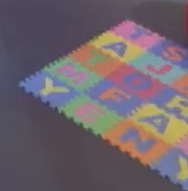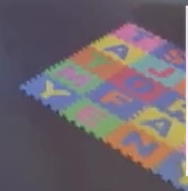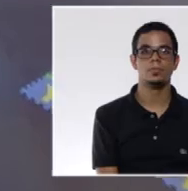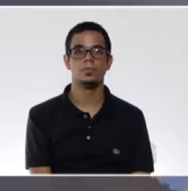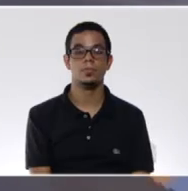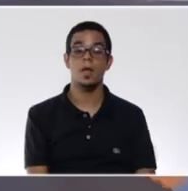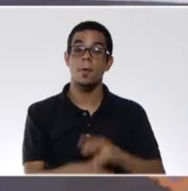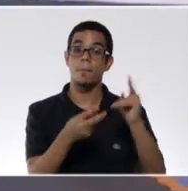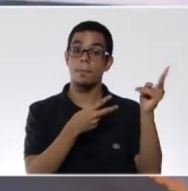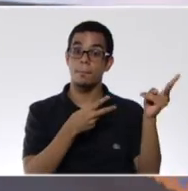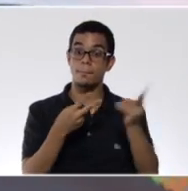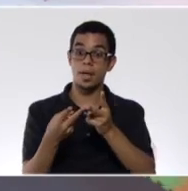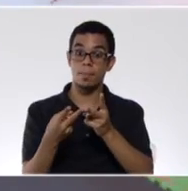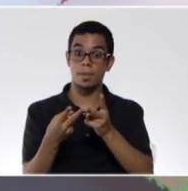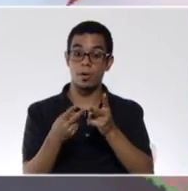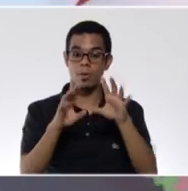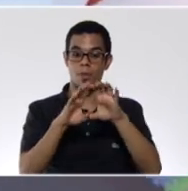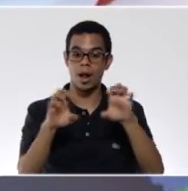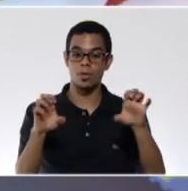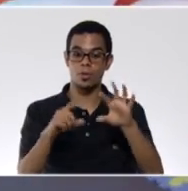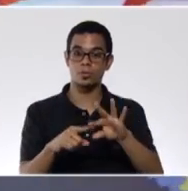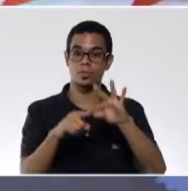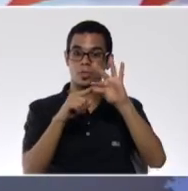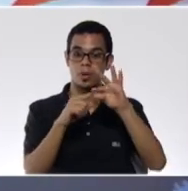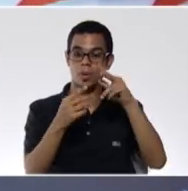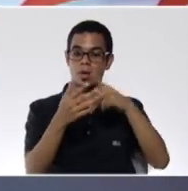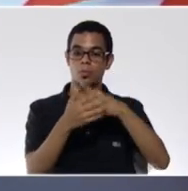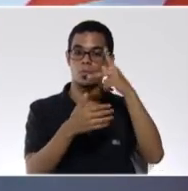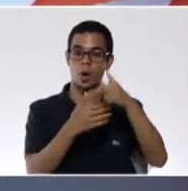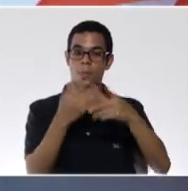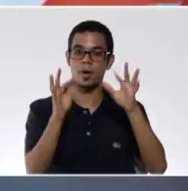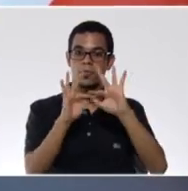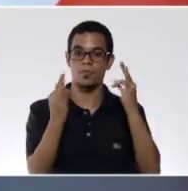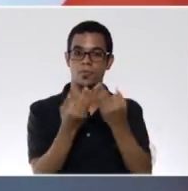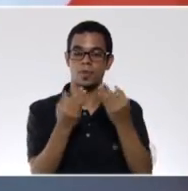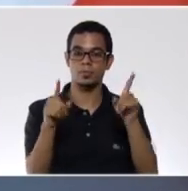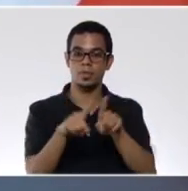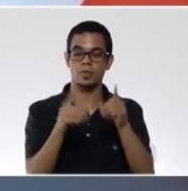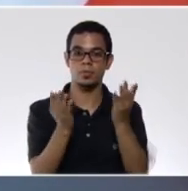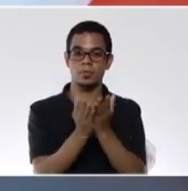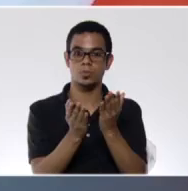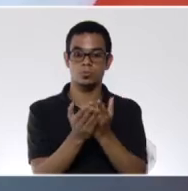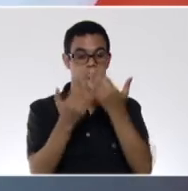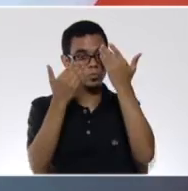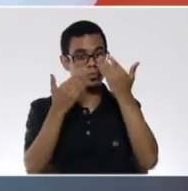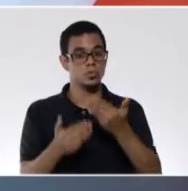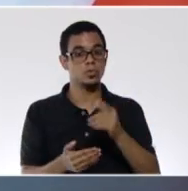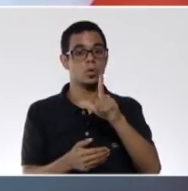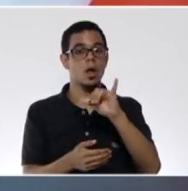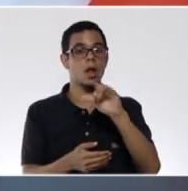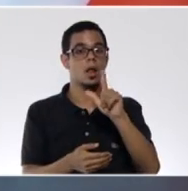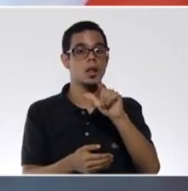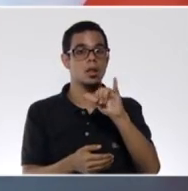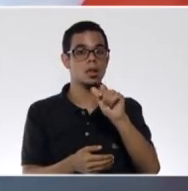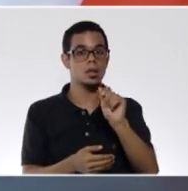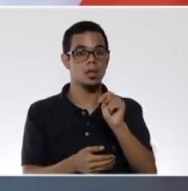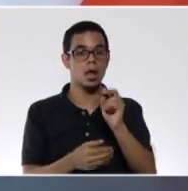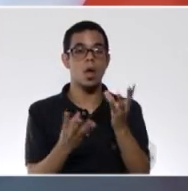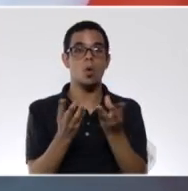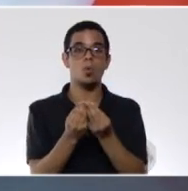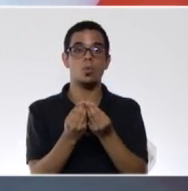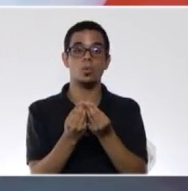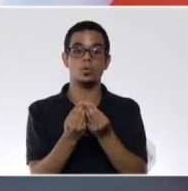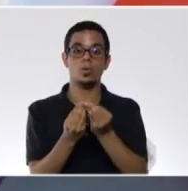Bienvenidos a su segmento de educación especial en su programa Cada Familia, una Escuela. Soy la profesora Lilian Salazar y hoy junto a la